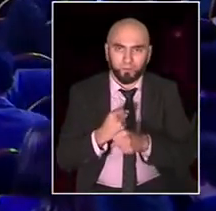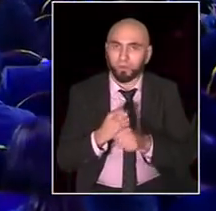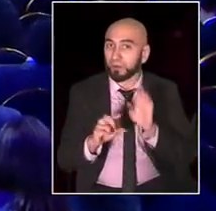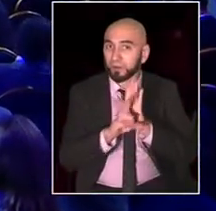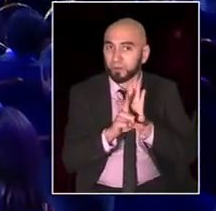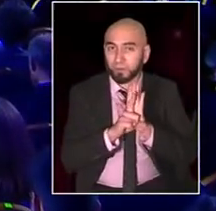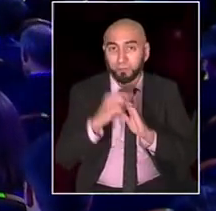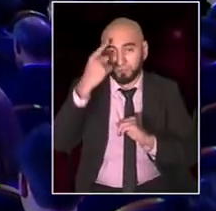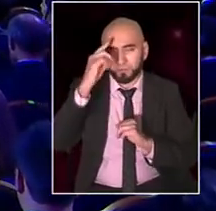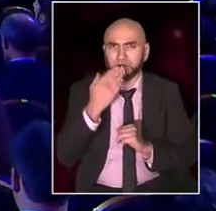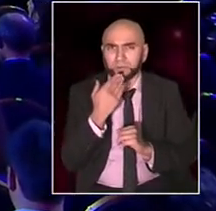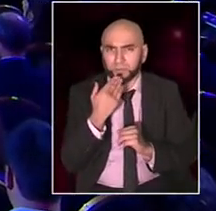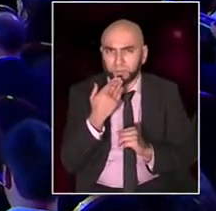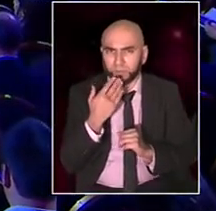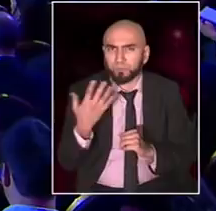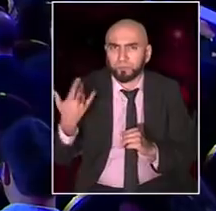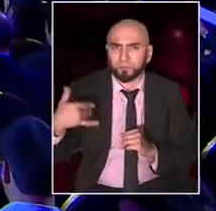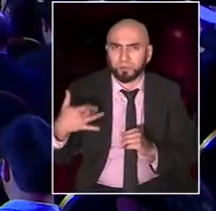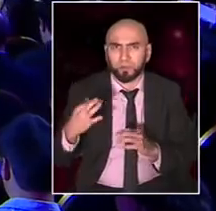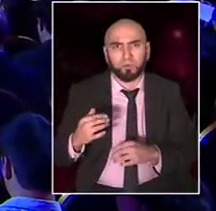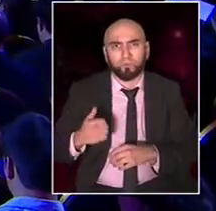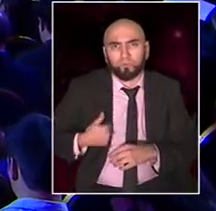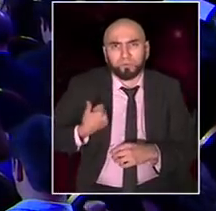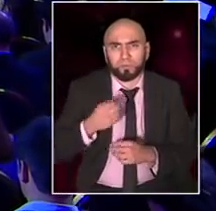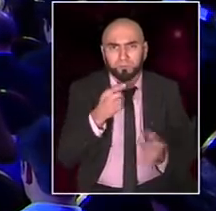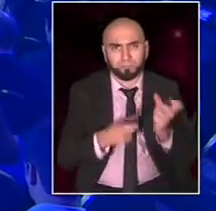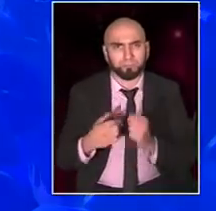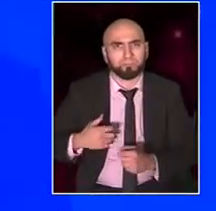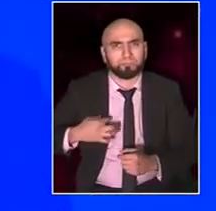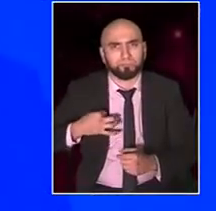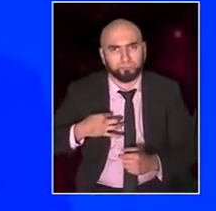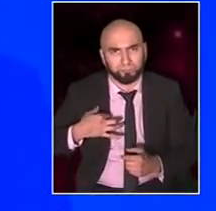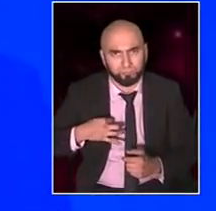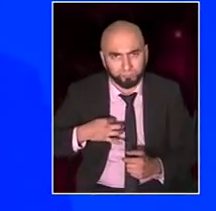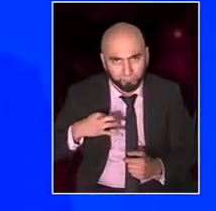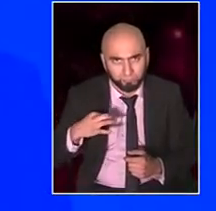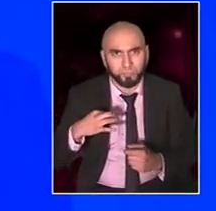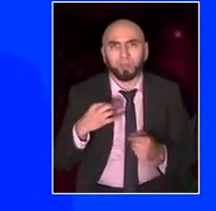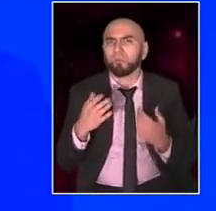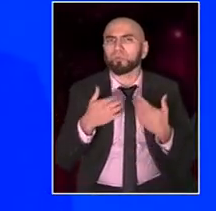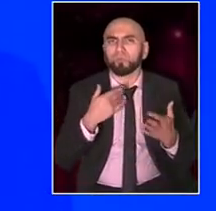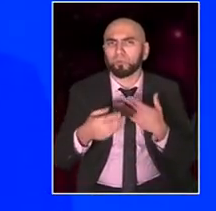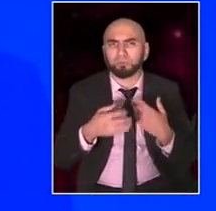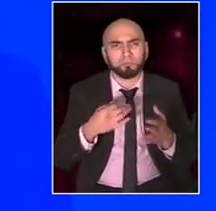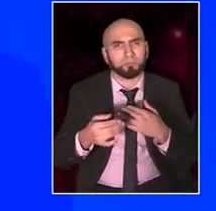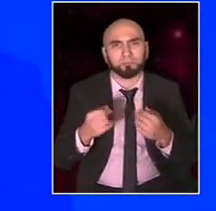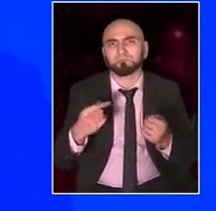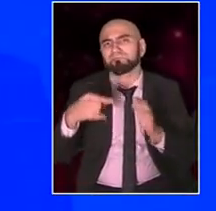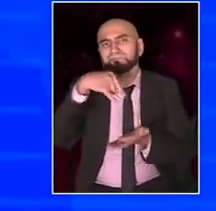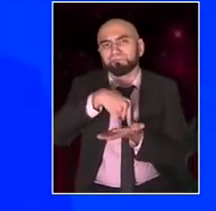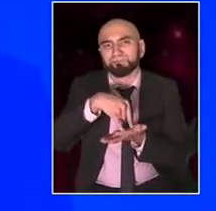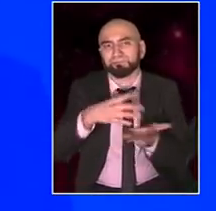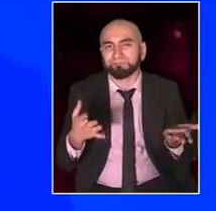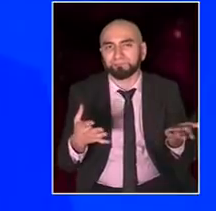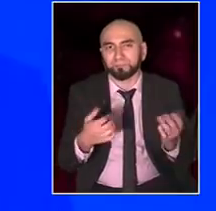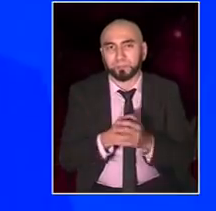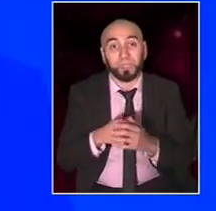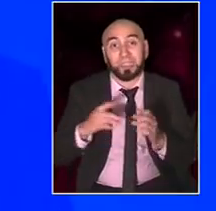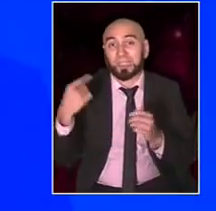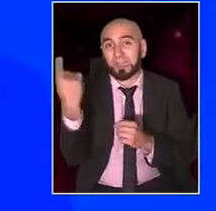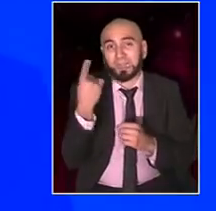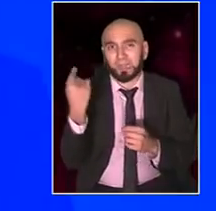tarea de representación de la voluntad ciudadana que se expresa en el Parlamento. Por lo general, quienes ejercemos